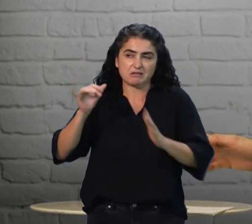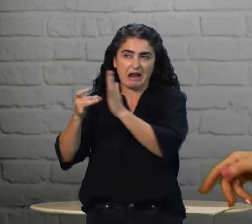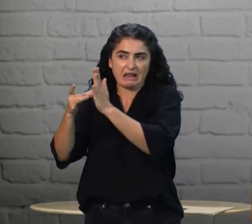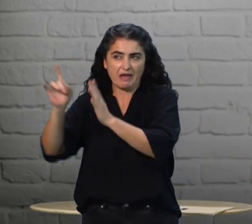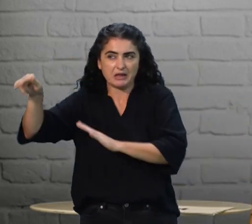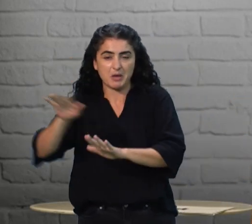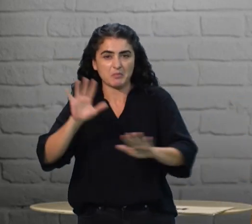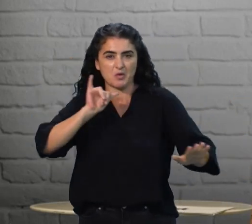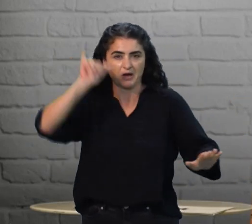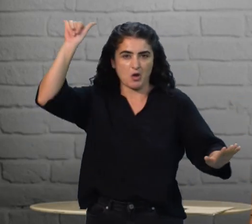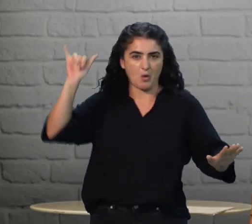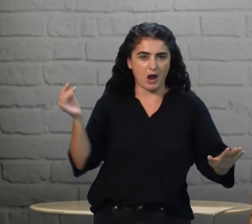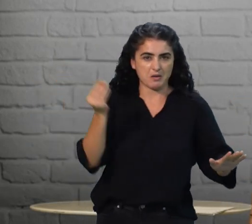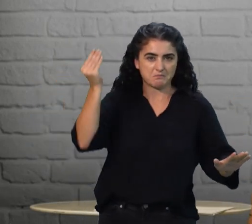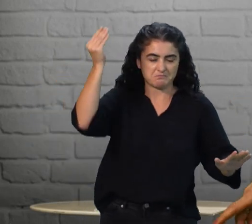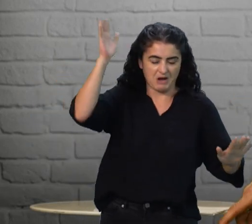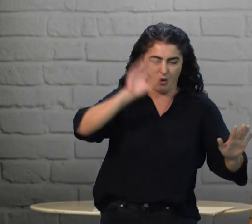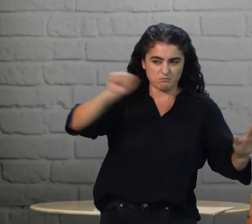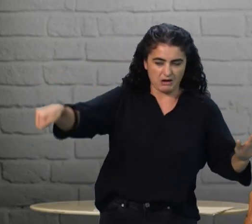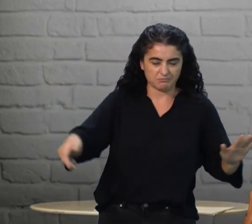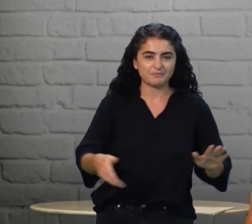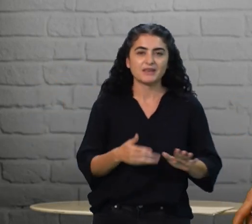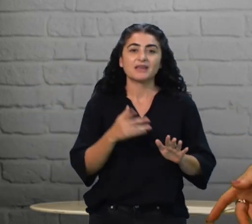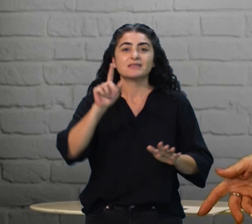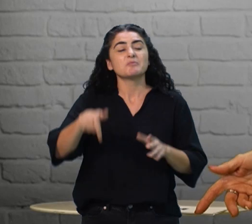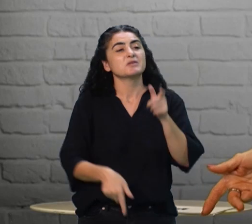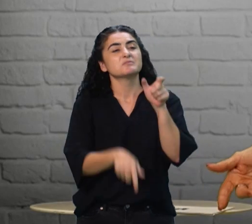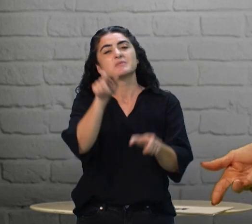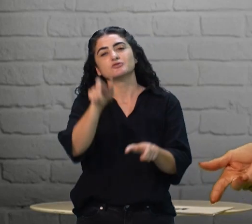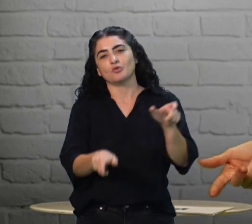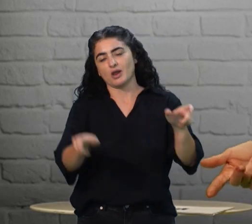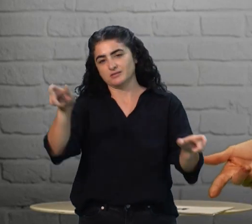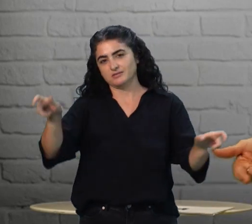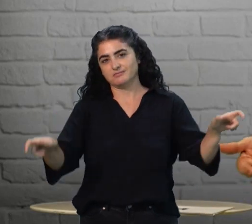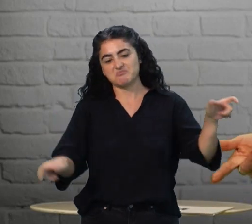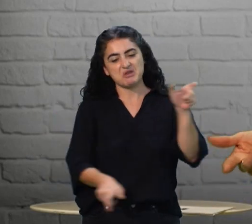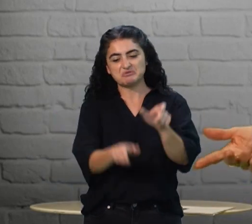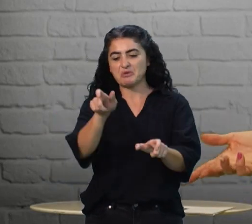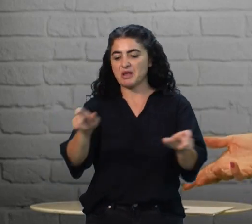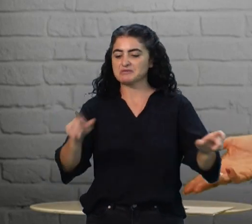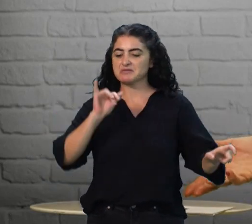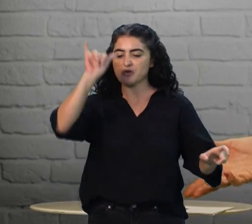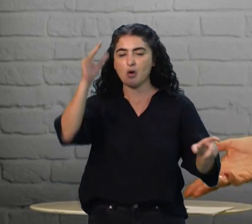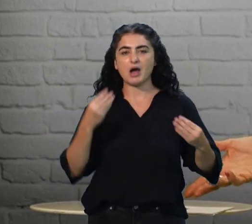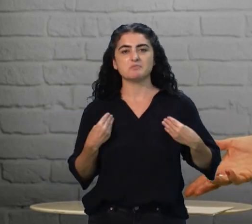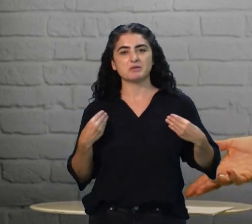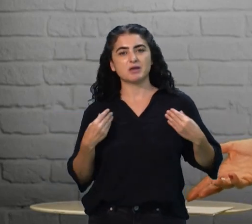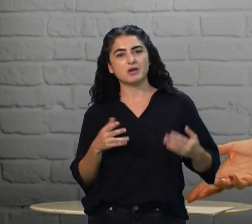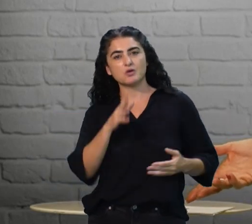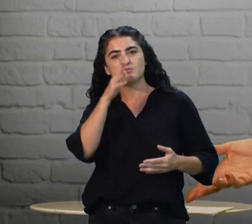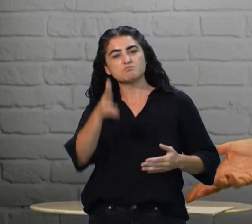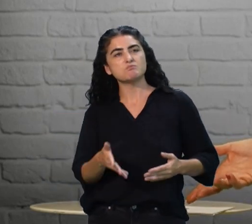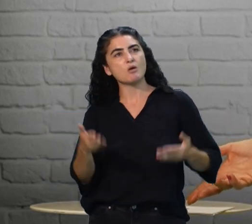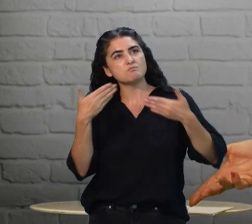lo supera y tiene la gente que que tiene una una amplitud de miras que es